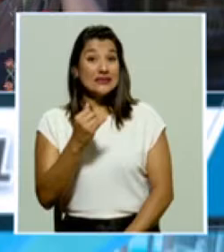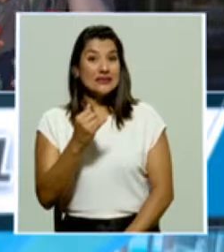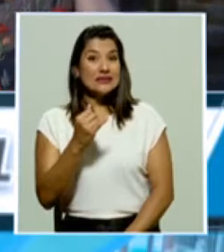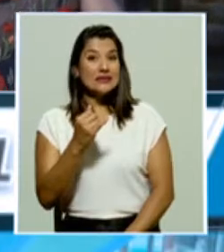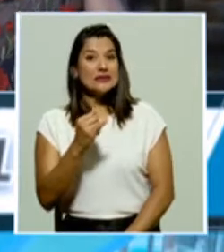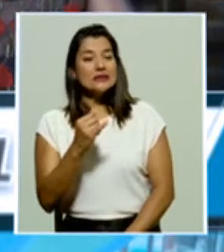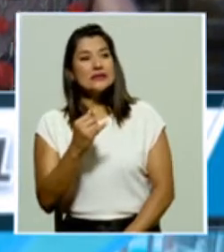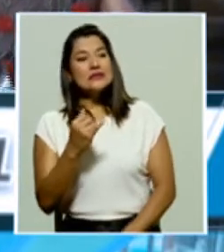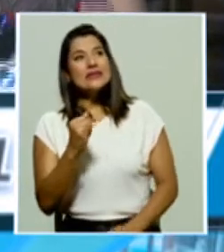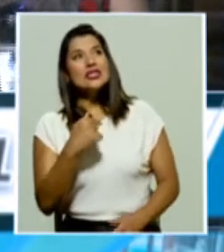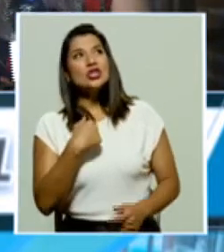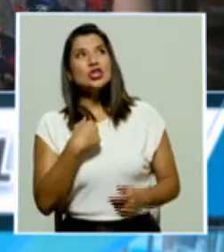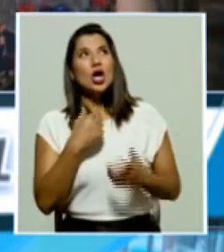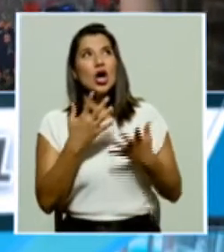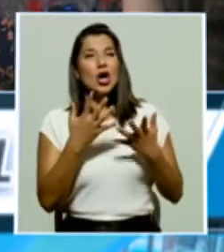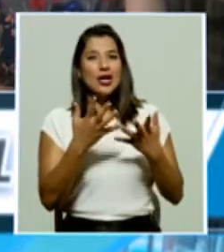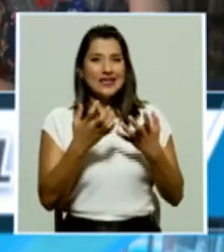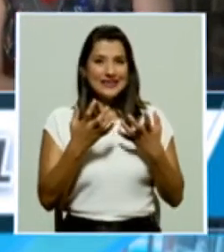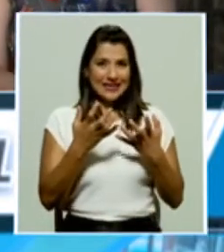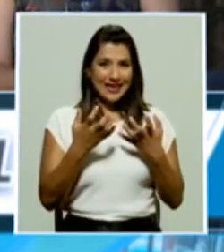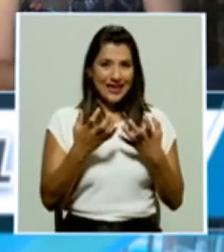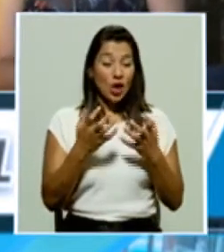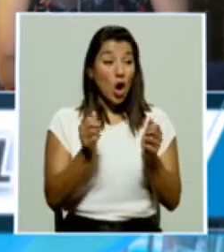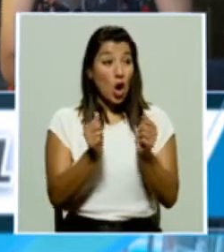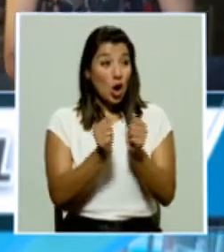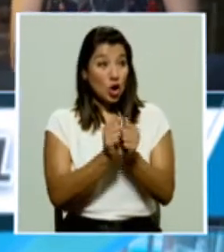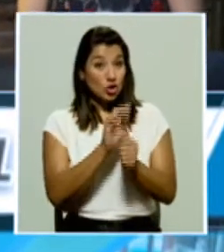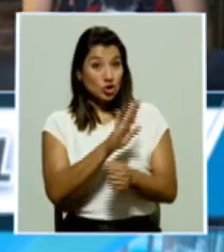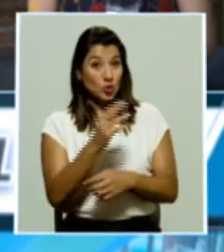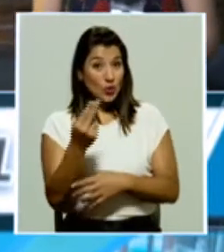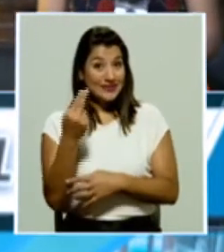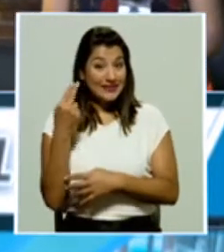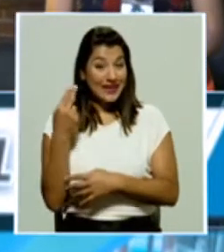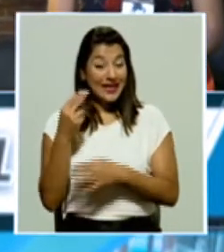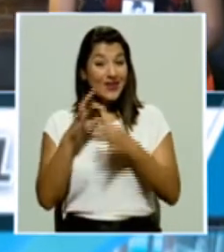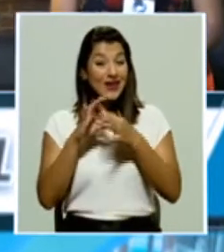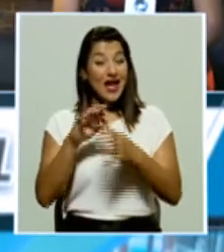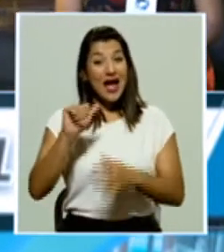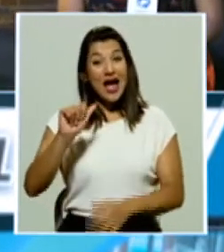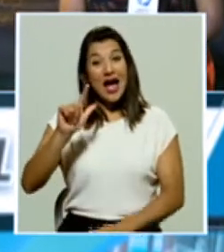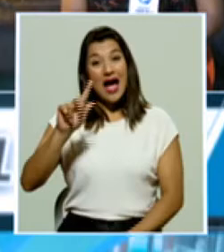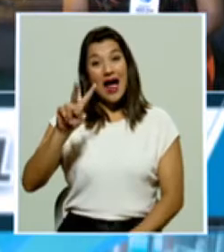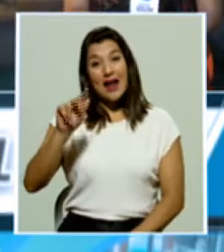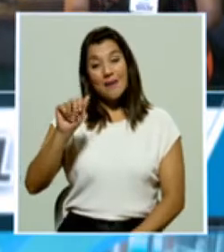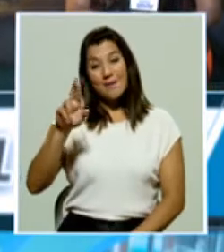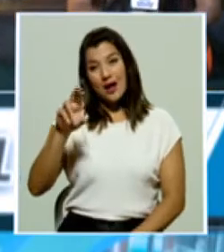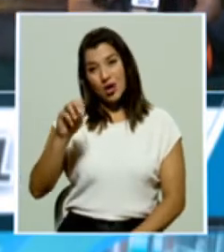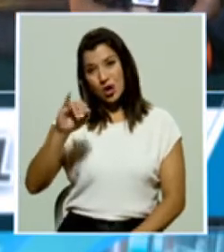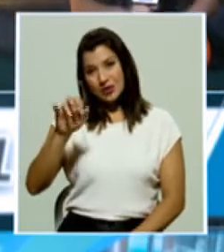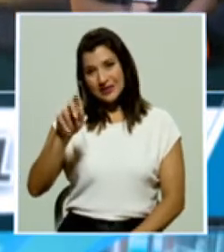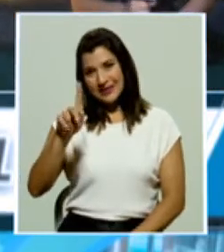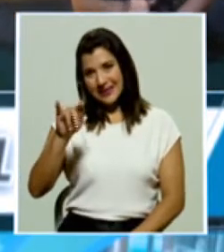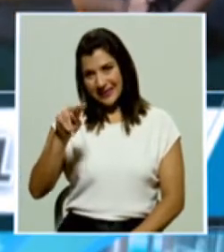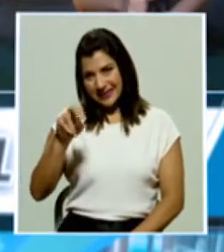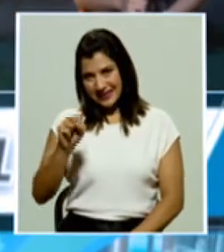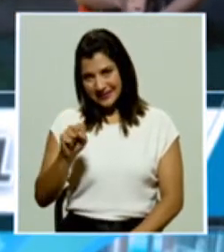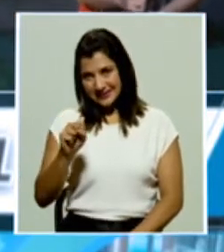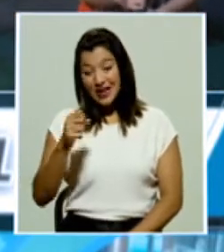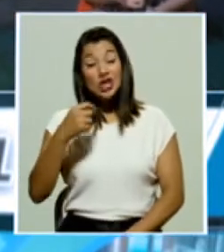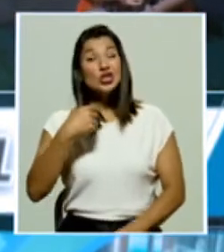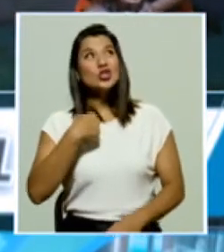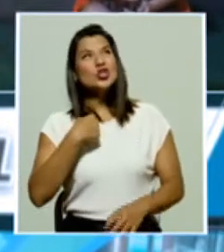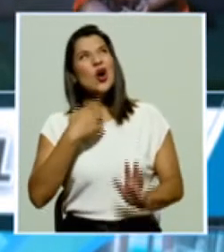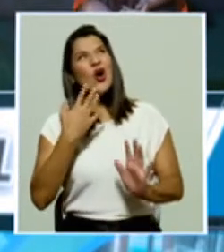aprieto, a partir de esta anécdota que cuenta de don Álvaro Jenkins, le preguntaría cómo titularía esta